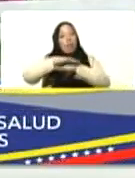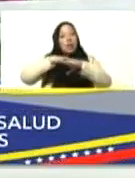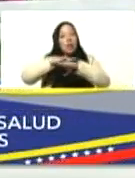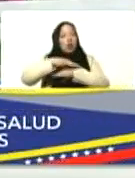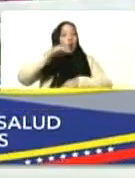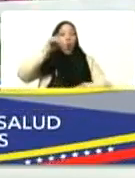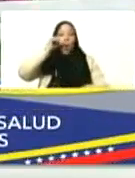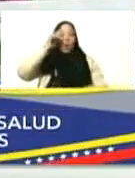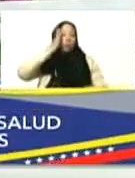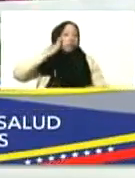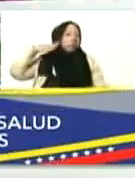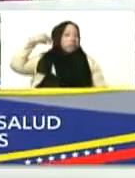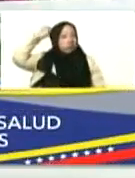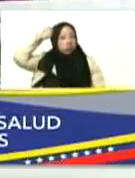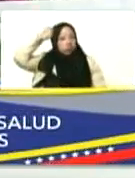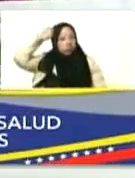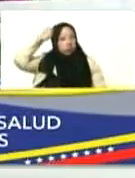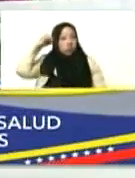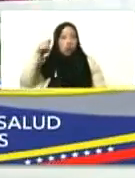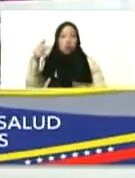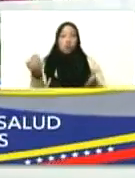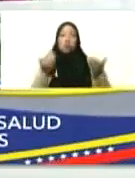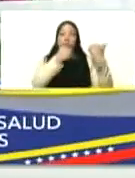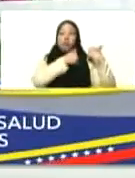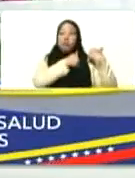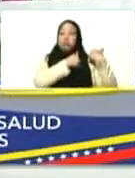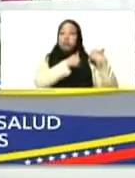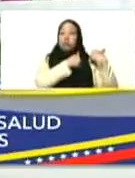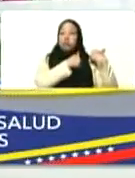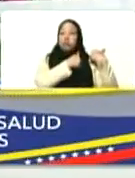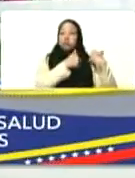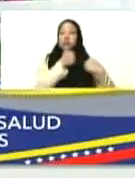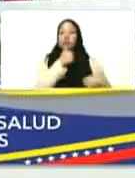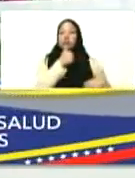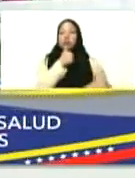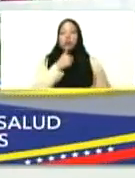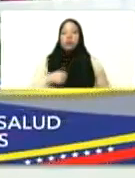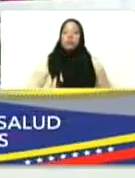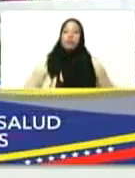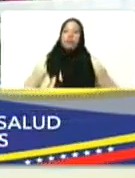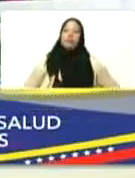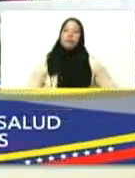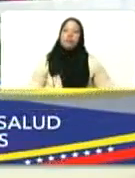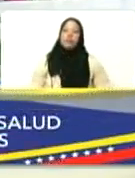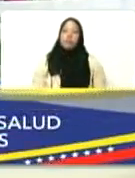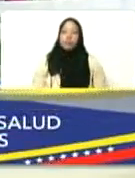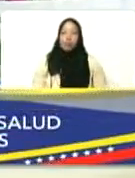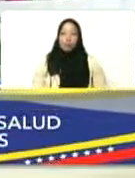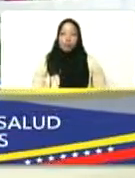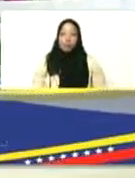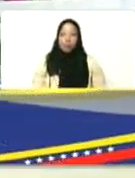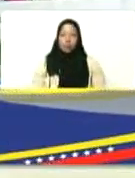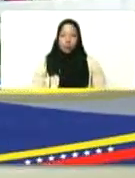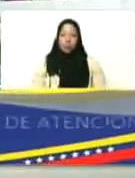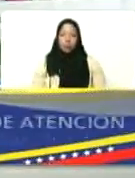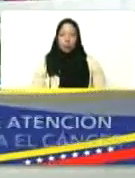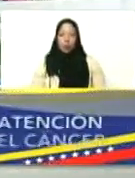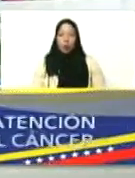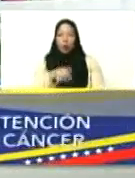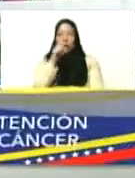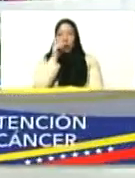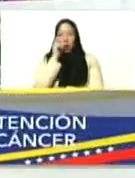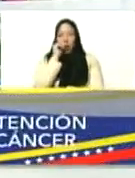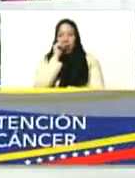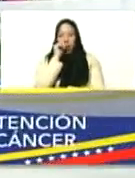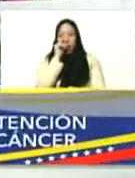Es tu responsabilidad. Quinta acción. El hombre de la